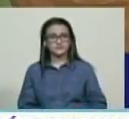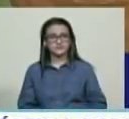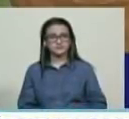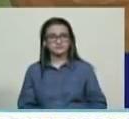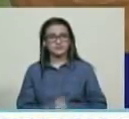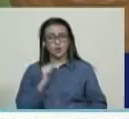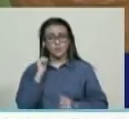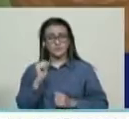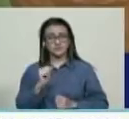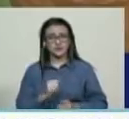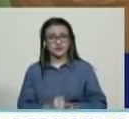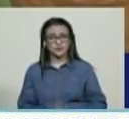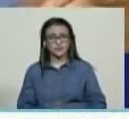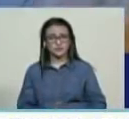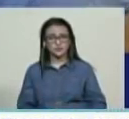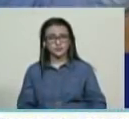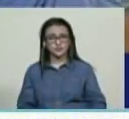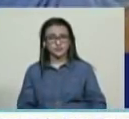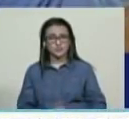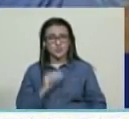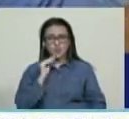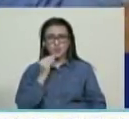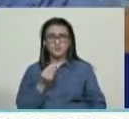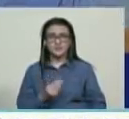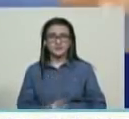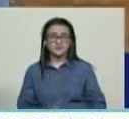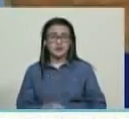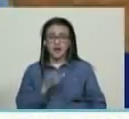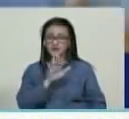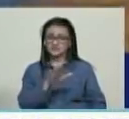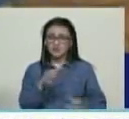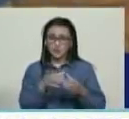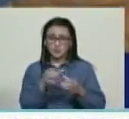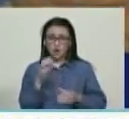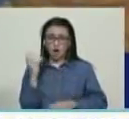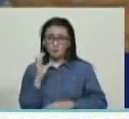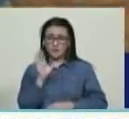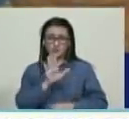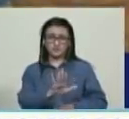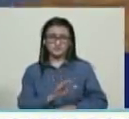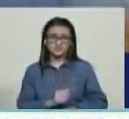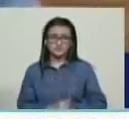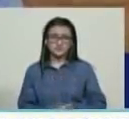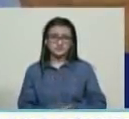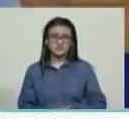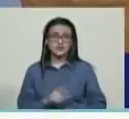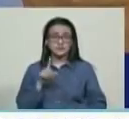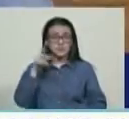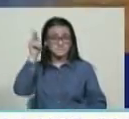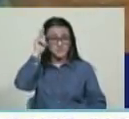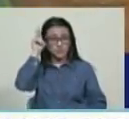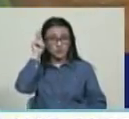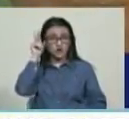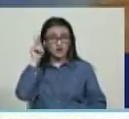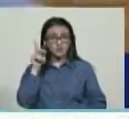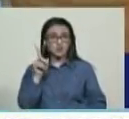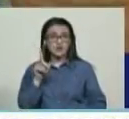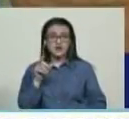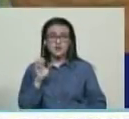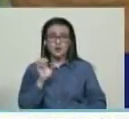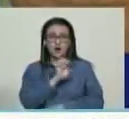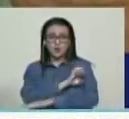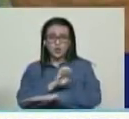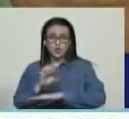ejecutado. Así es esa oligarquía colombiana, pero también es la peruana y es la